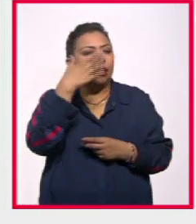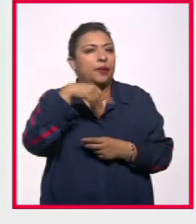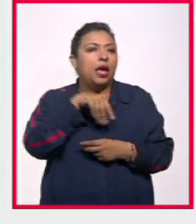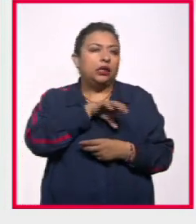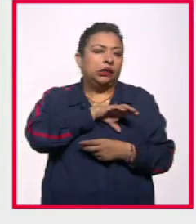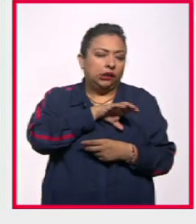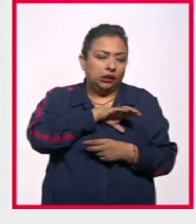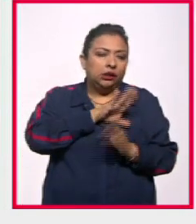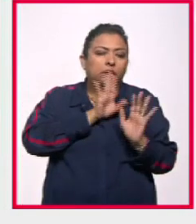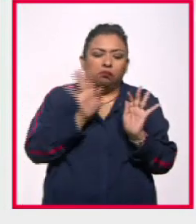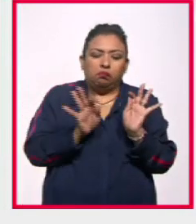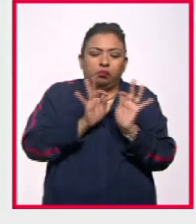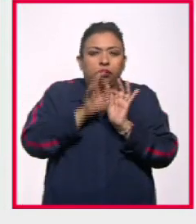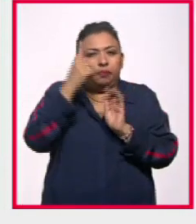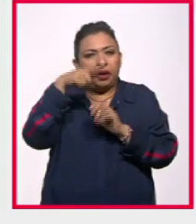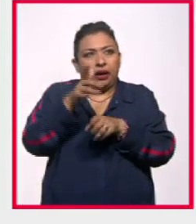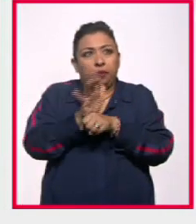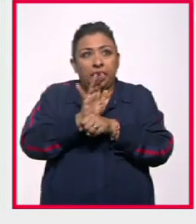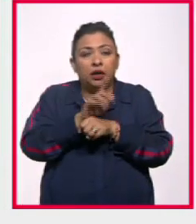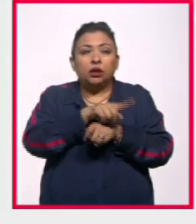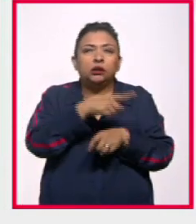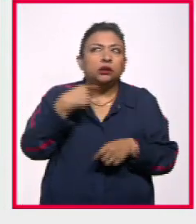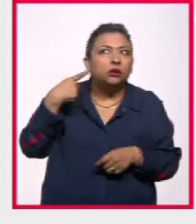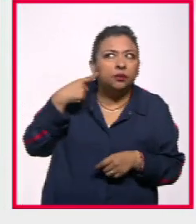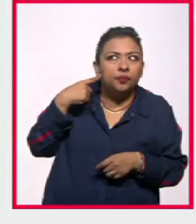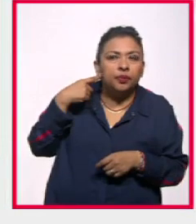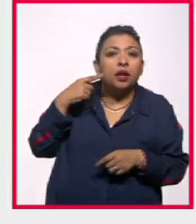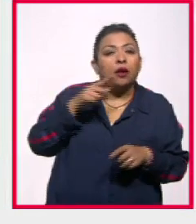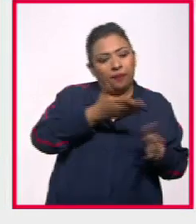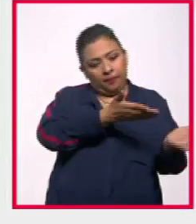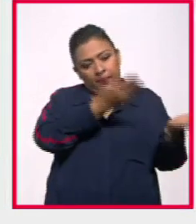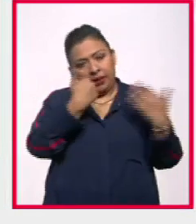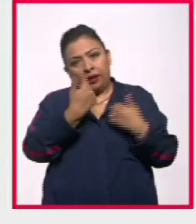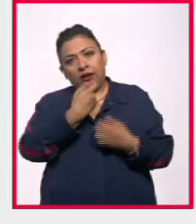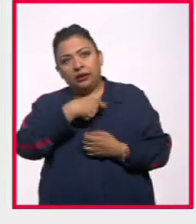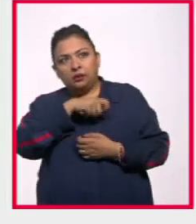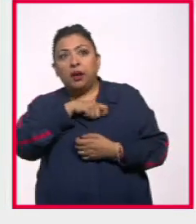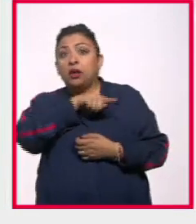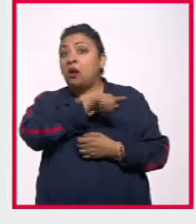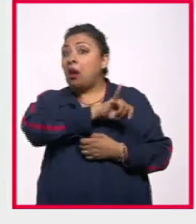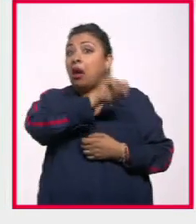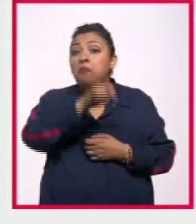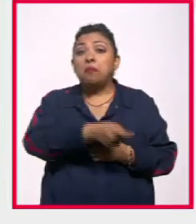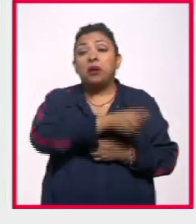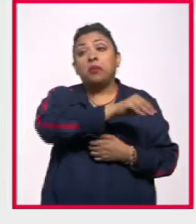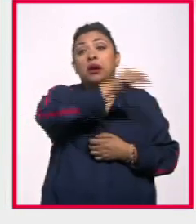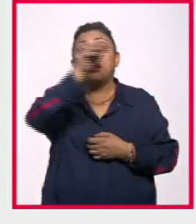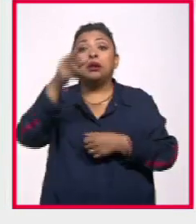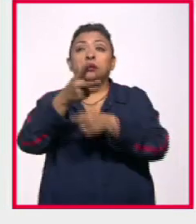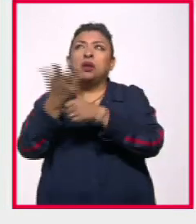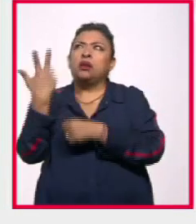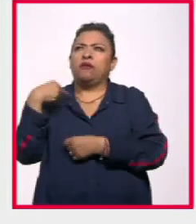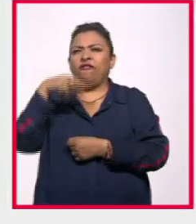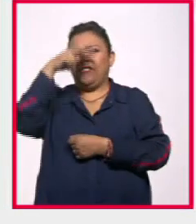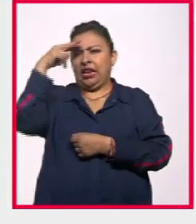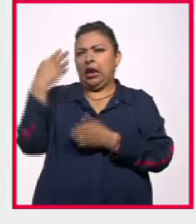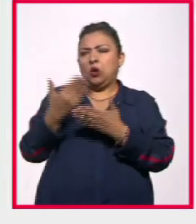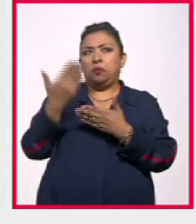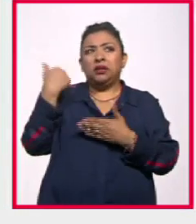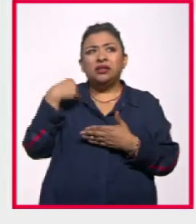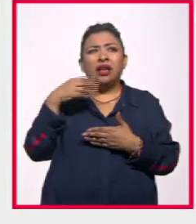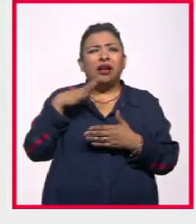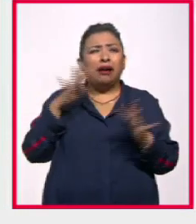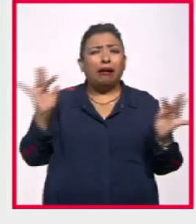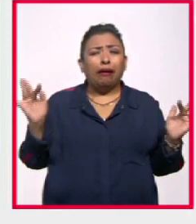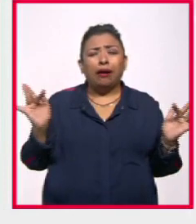para la película. Cuando ellos oyeron la noticia, me los llevé a España, ellos no habían rodado en España, rodamos el verano pasado, hubo una